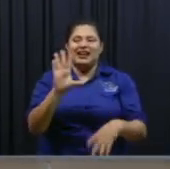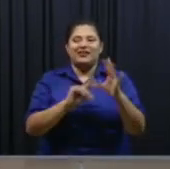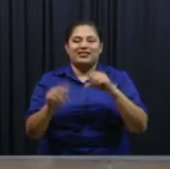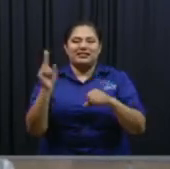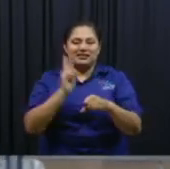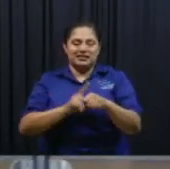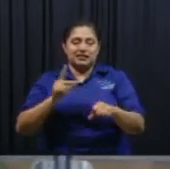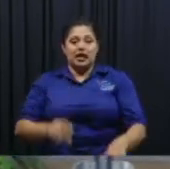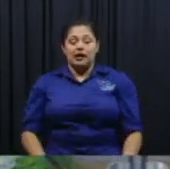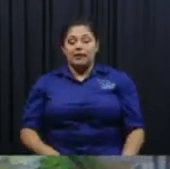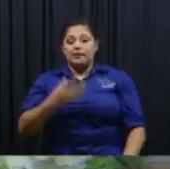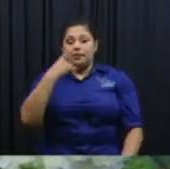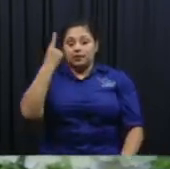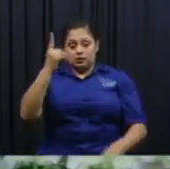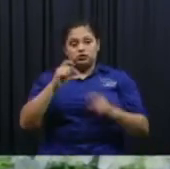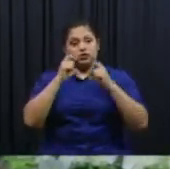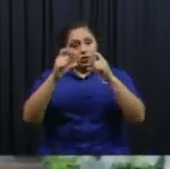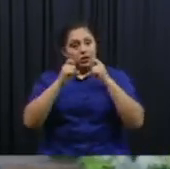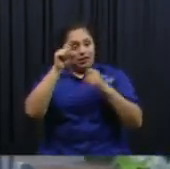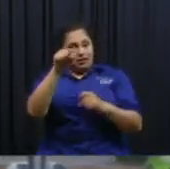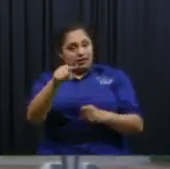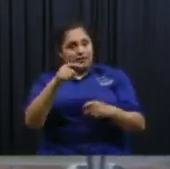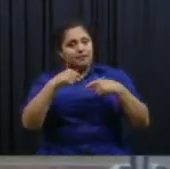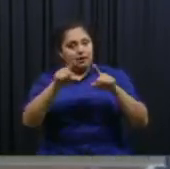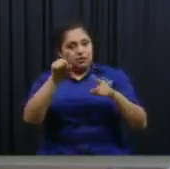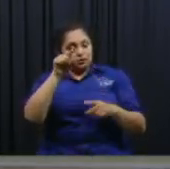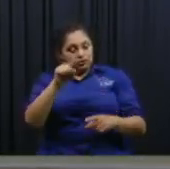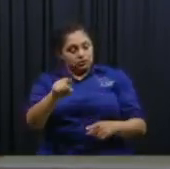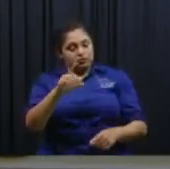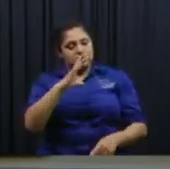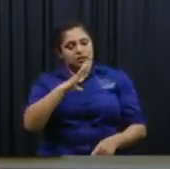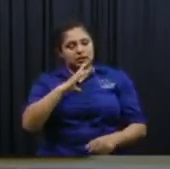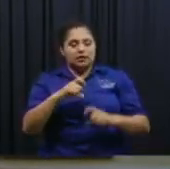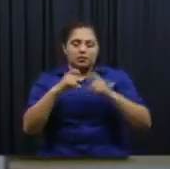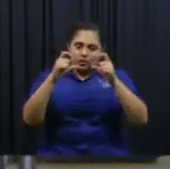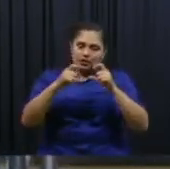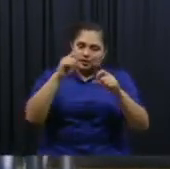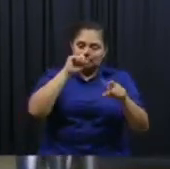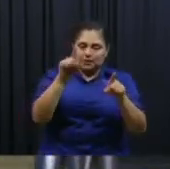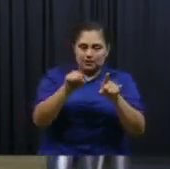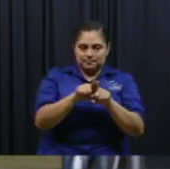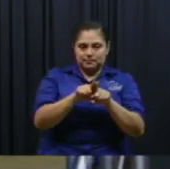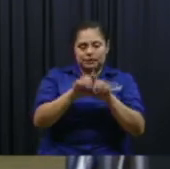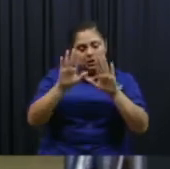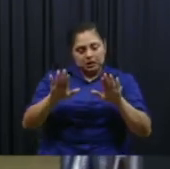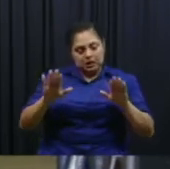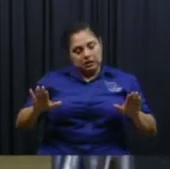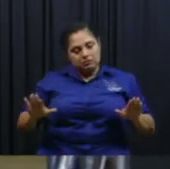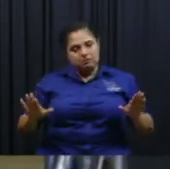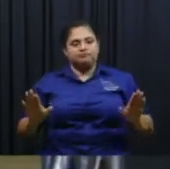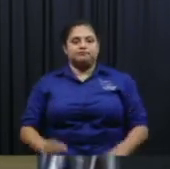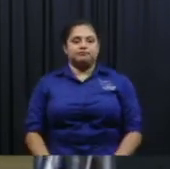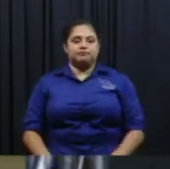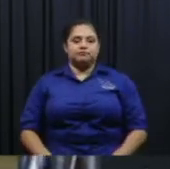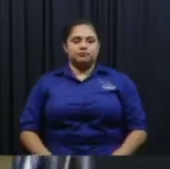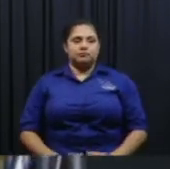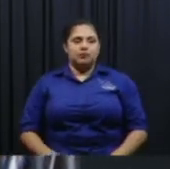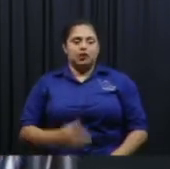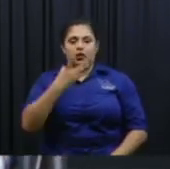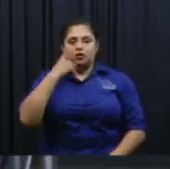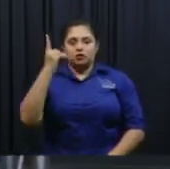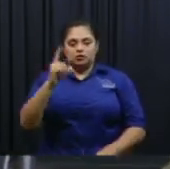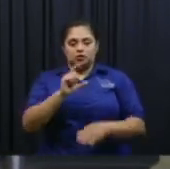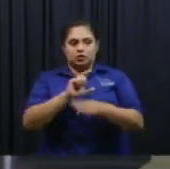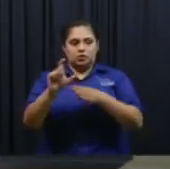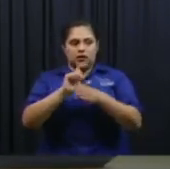va Dios te cuida pero sé prudente sé prudente Dios